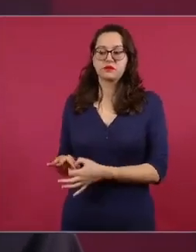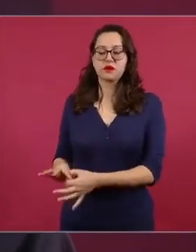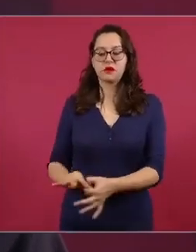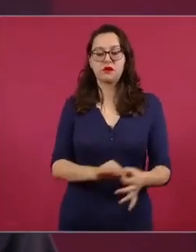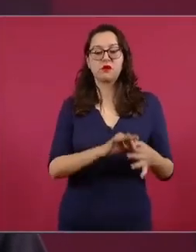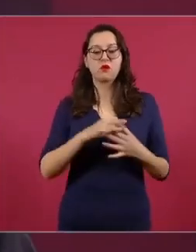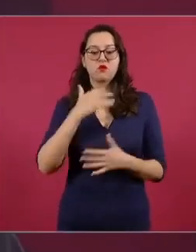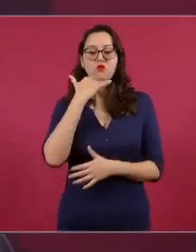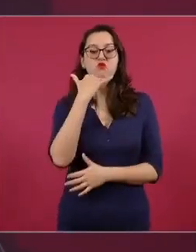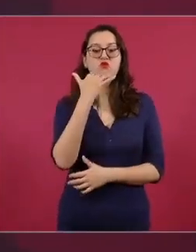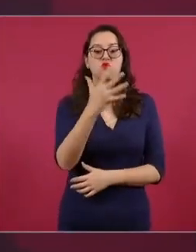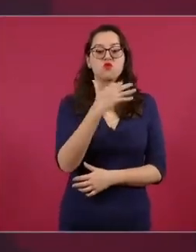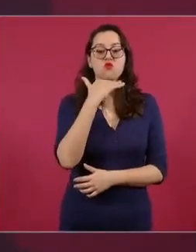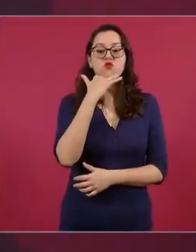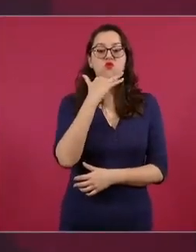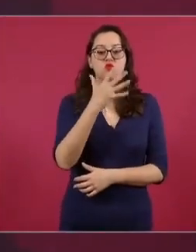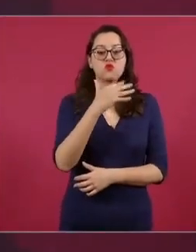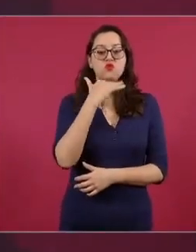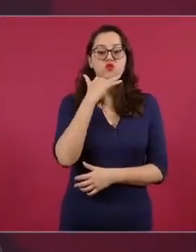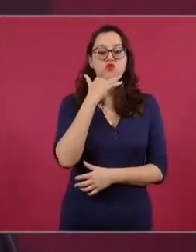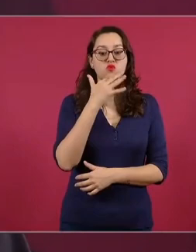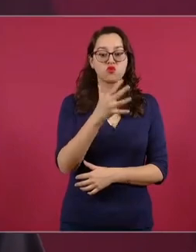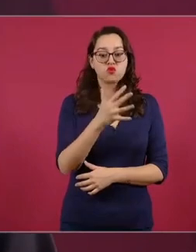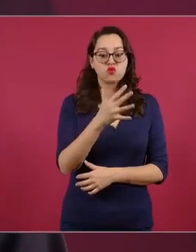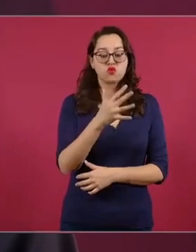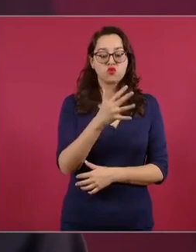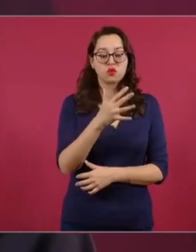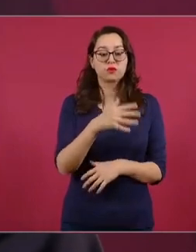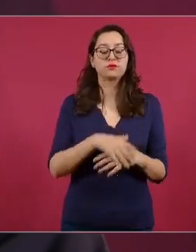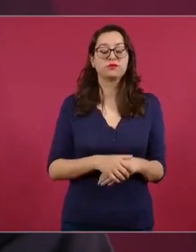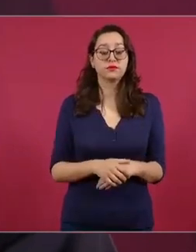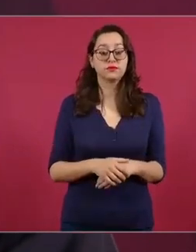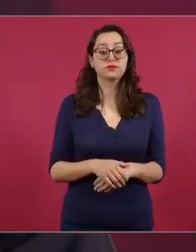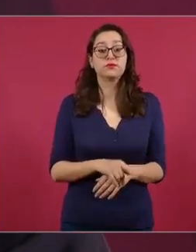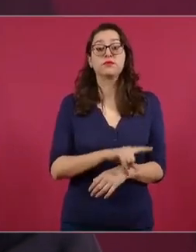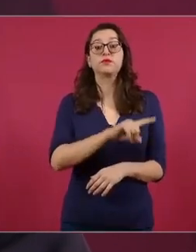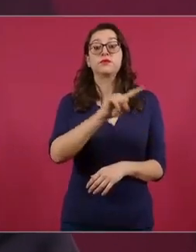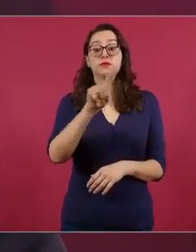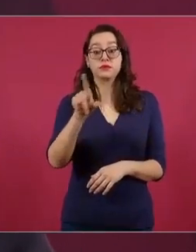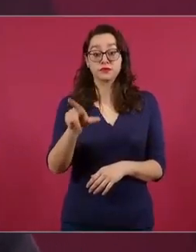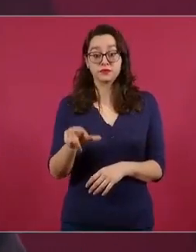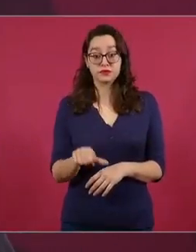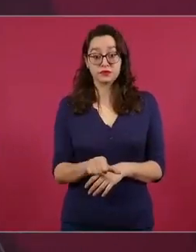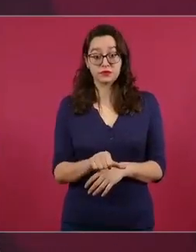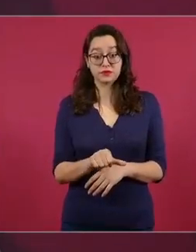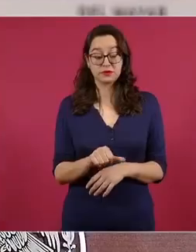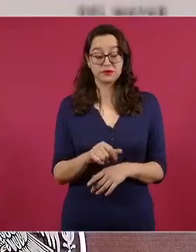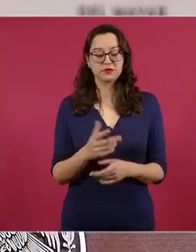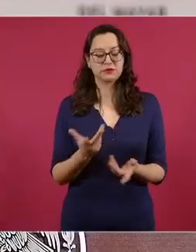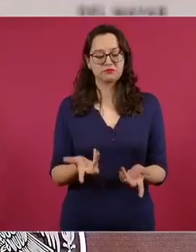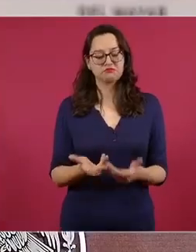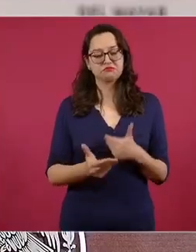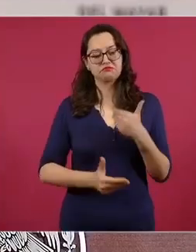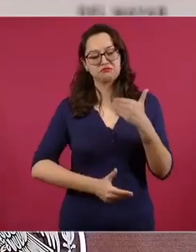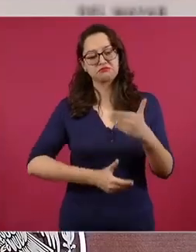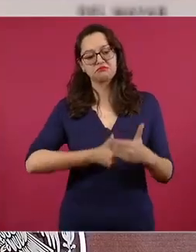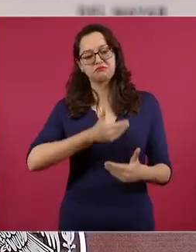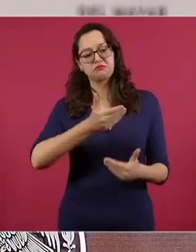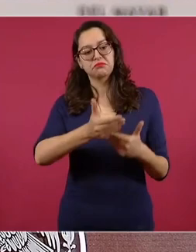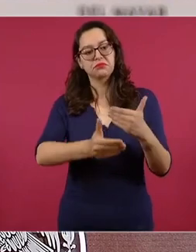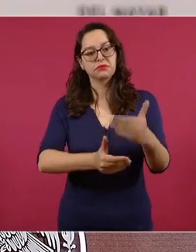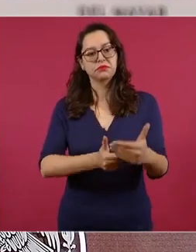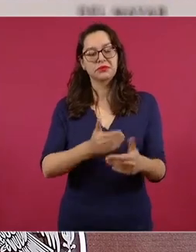creó lo que después se llamó Ramo 23, que son los gastos discrecionales